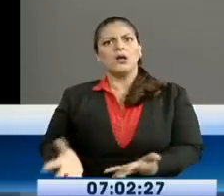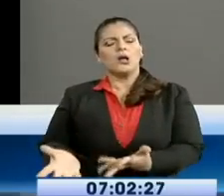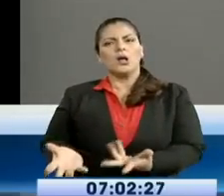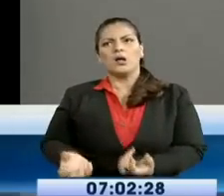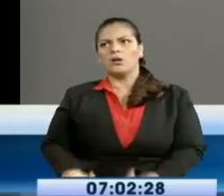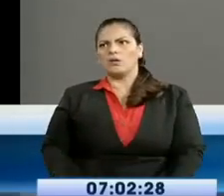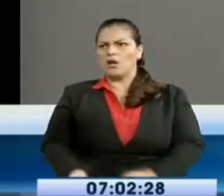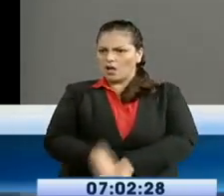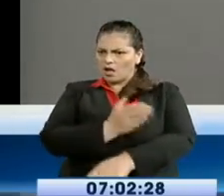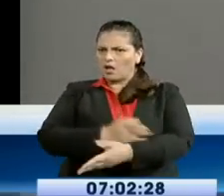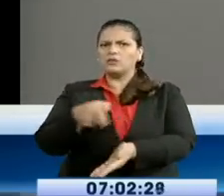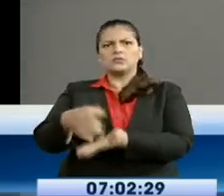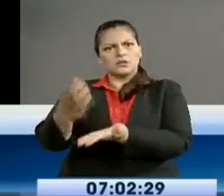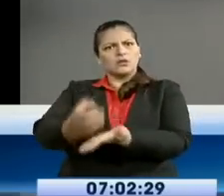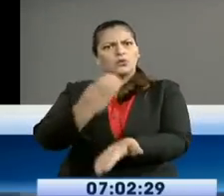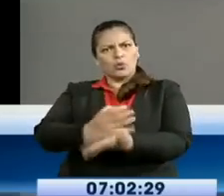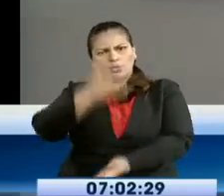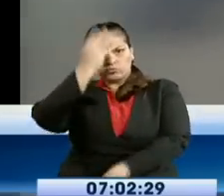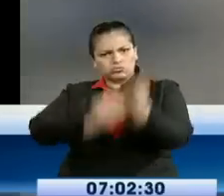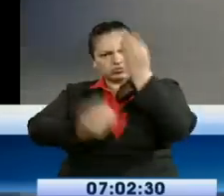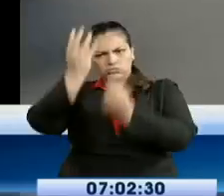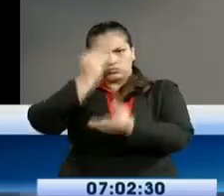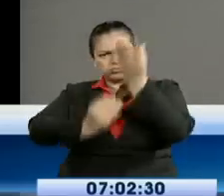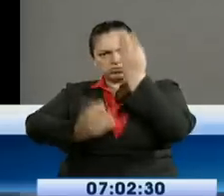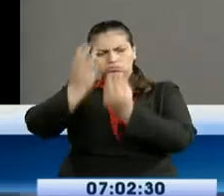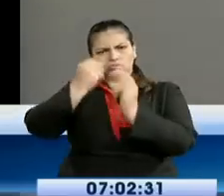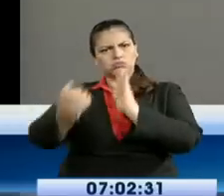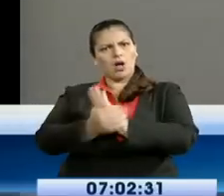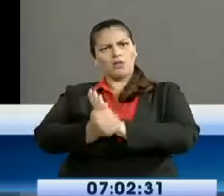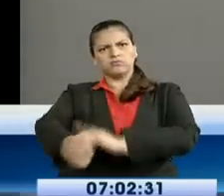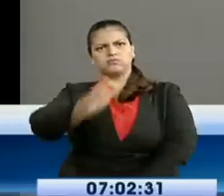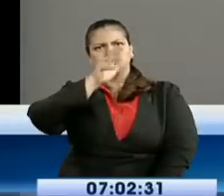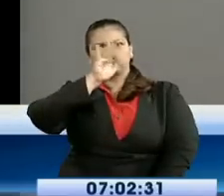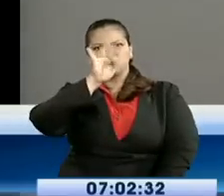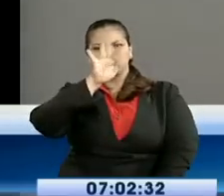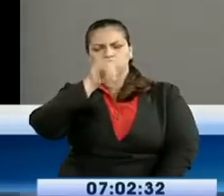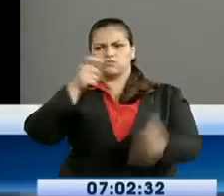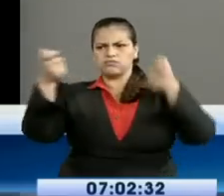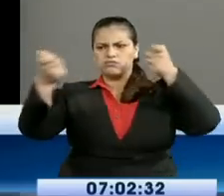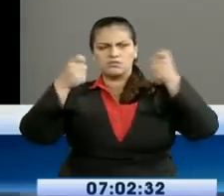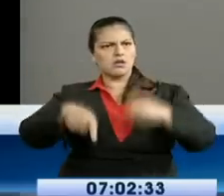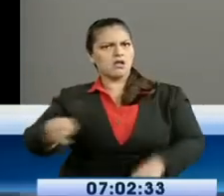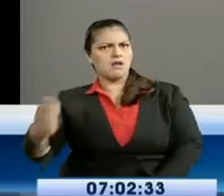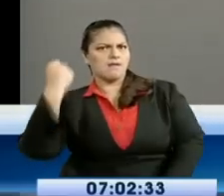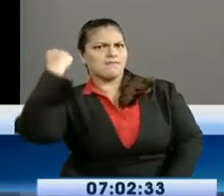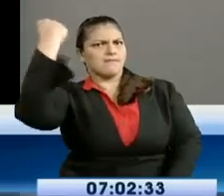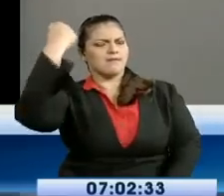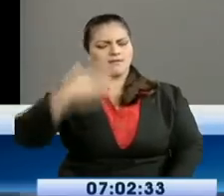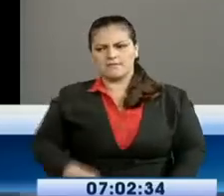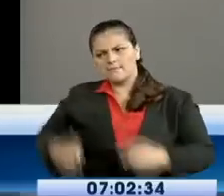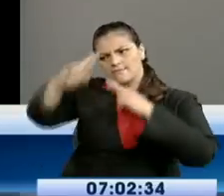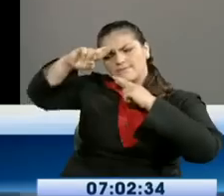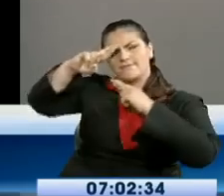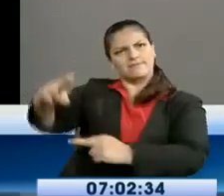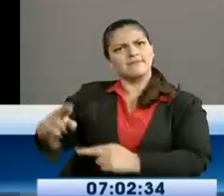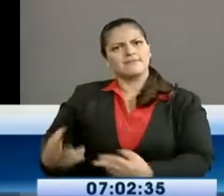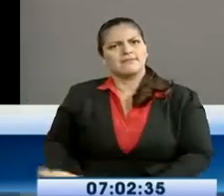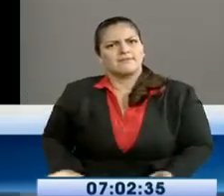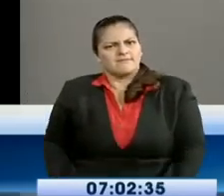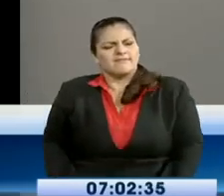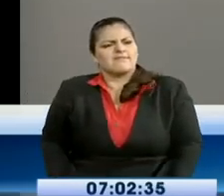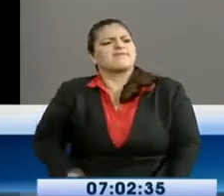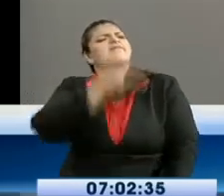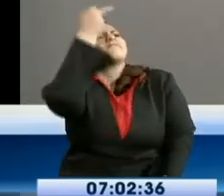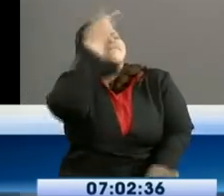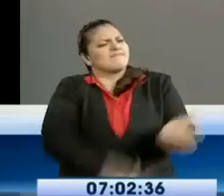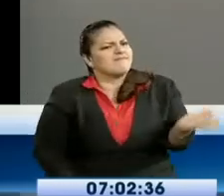formación así adecuada es. Para así convertirse es. En oficial de la ATM? Así es. ¿Acaso no tiene derechos que tú debes de respetar y no vulnerarlos? ¿Qué es lo que